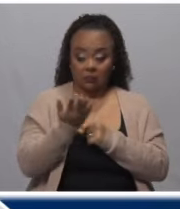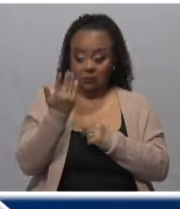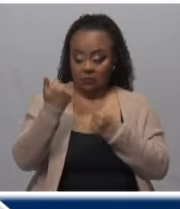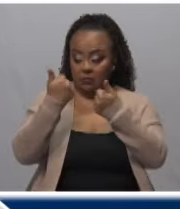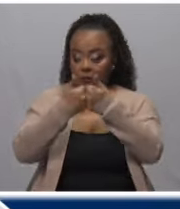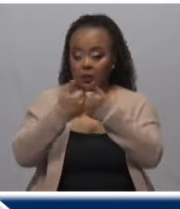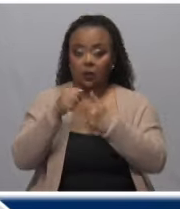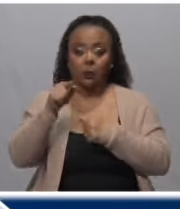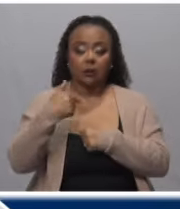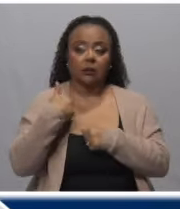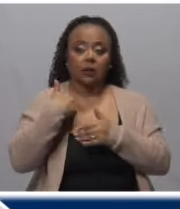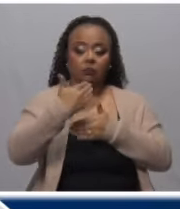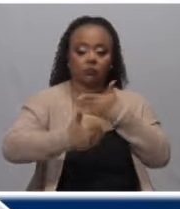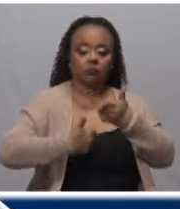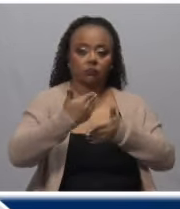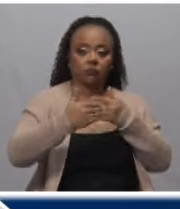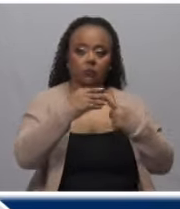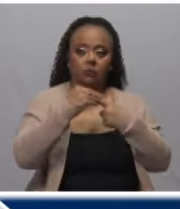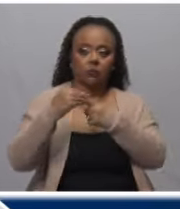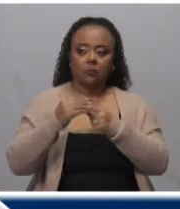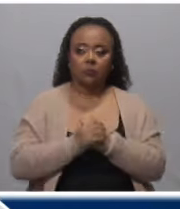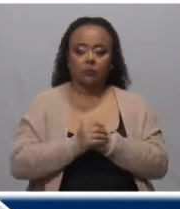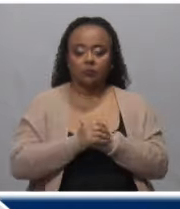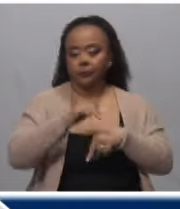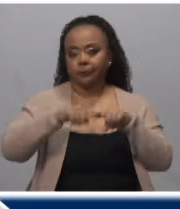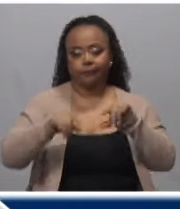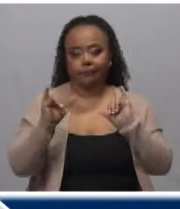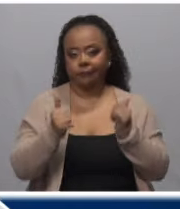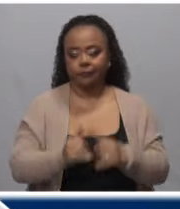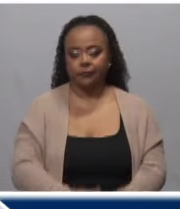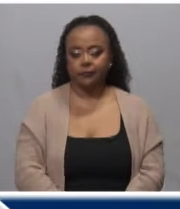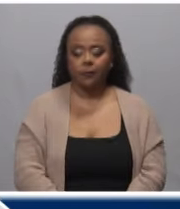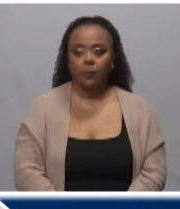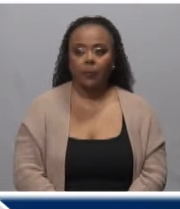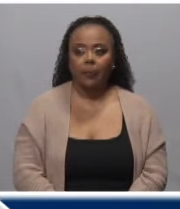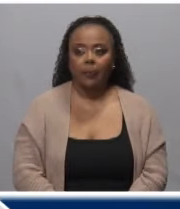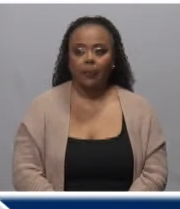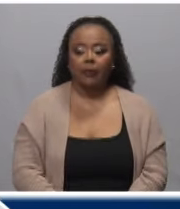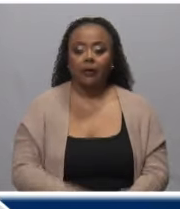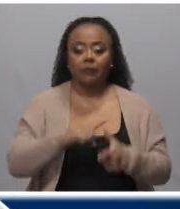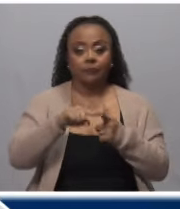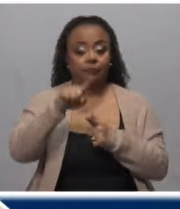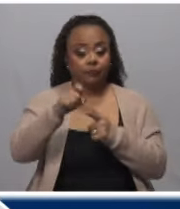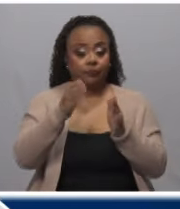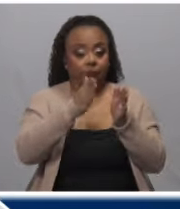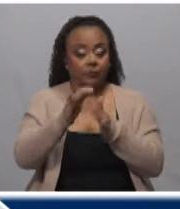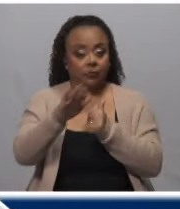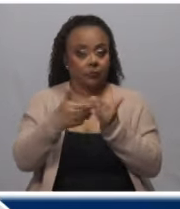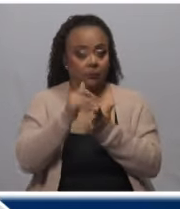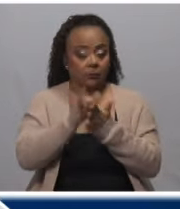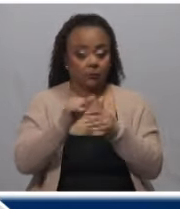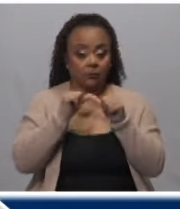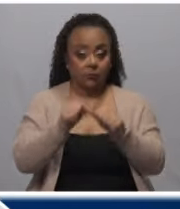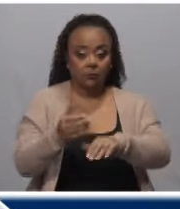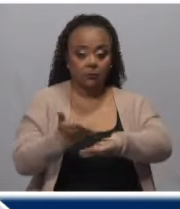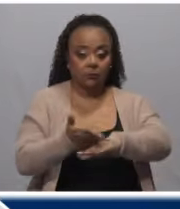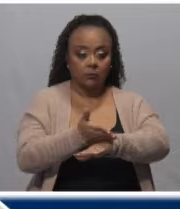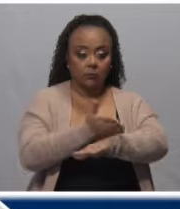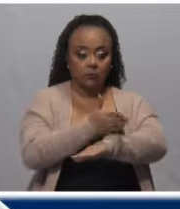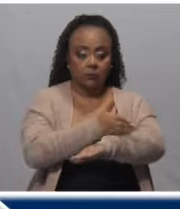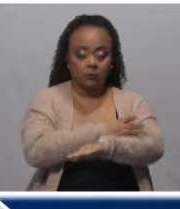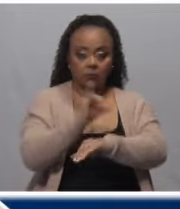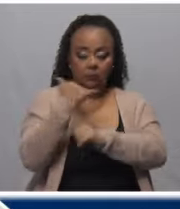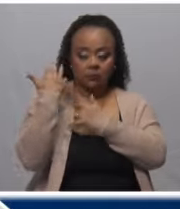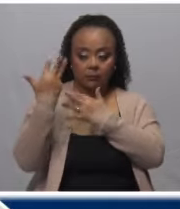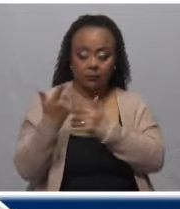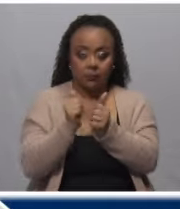el puerto él anda con un ventaje especial que incluso lo imposibilitado de jugar entonces tienen que prever todo eso Si siguen avanzando como Se espera